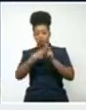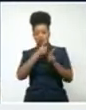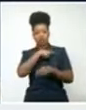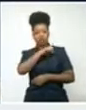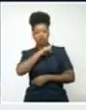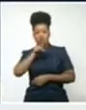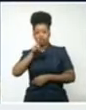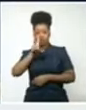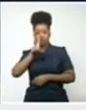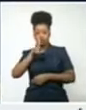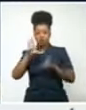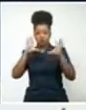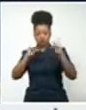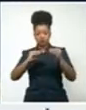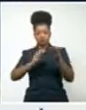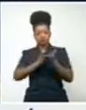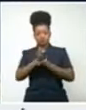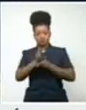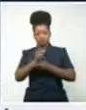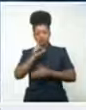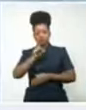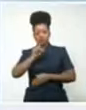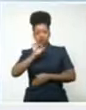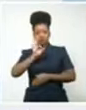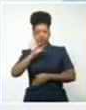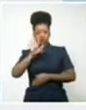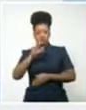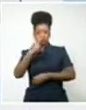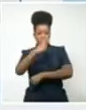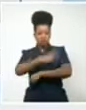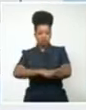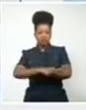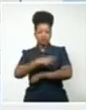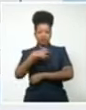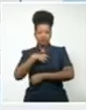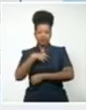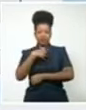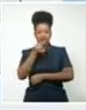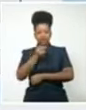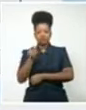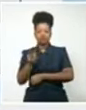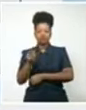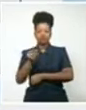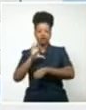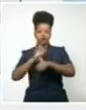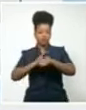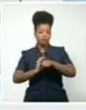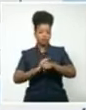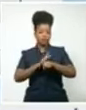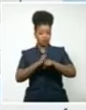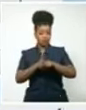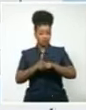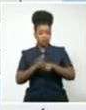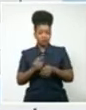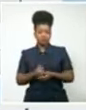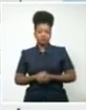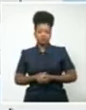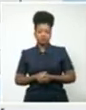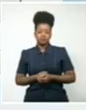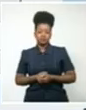los 185 países con casos de COVID-19. Ya la